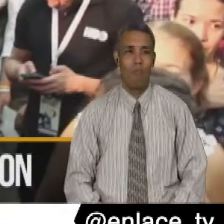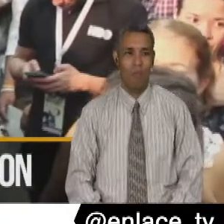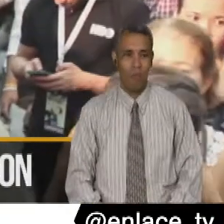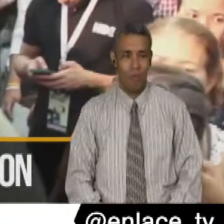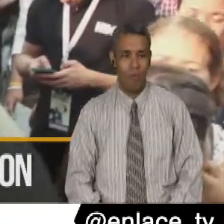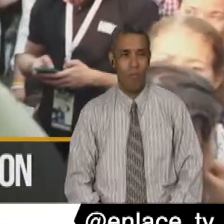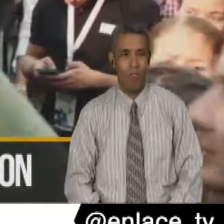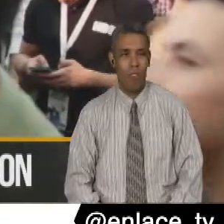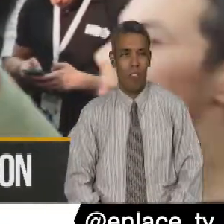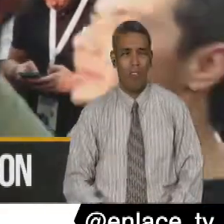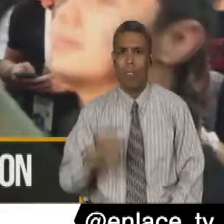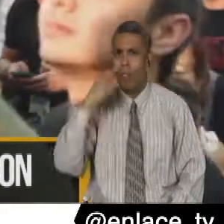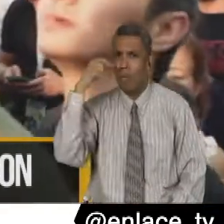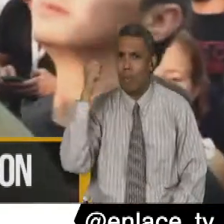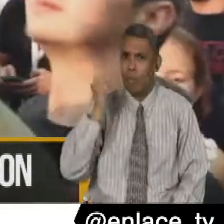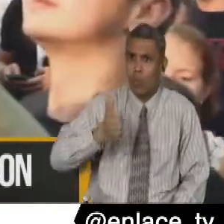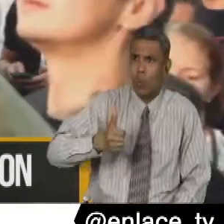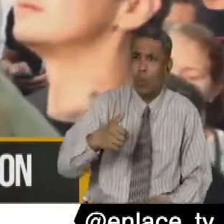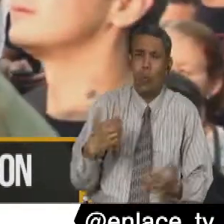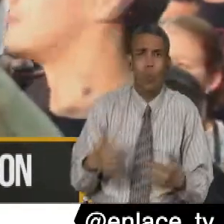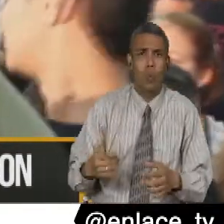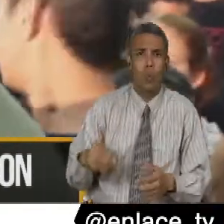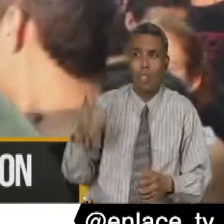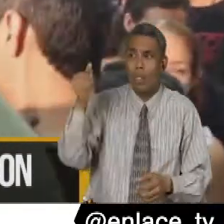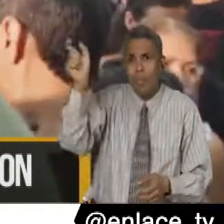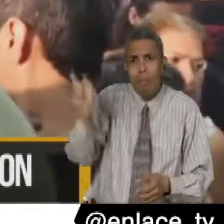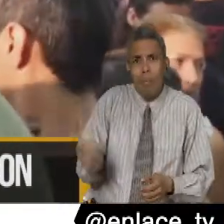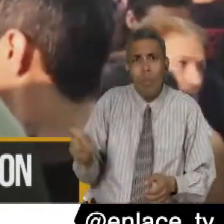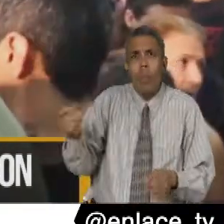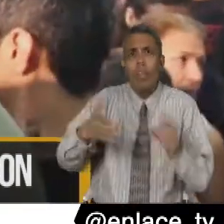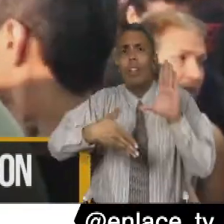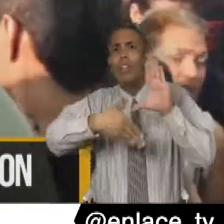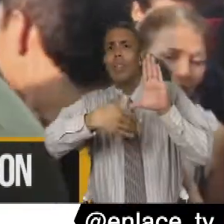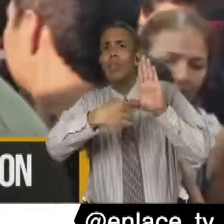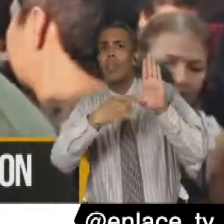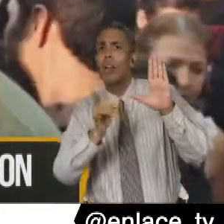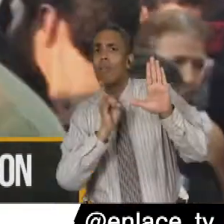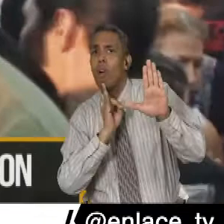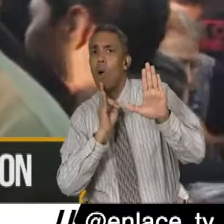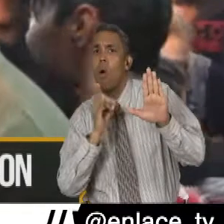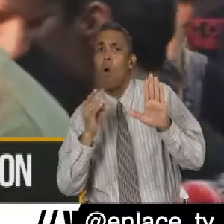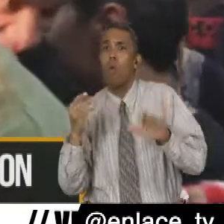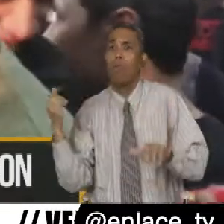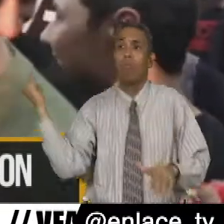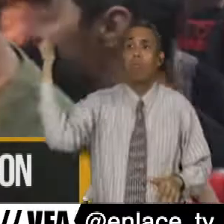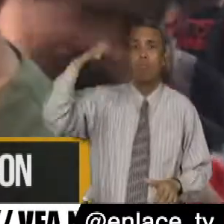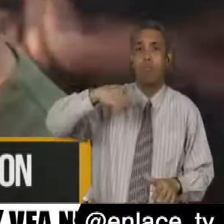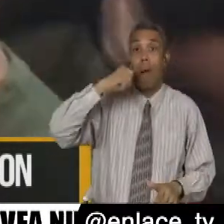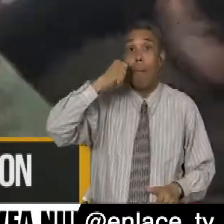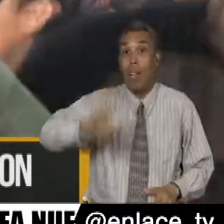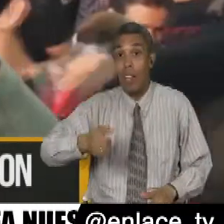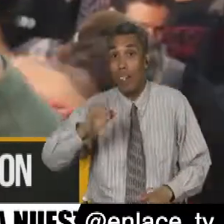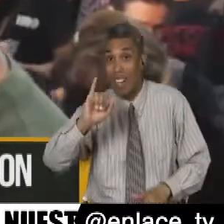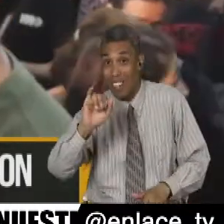no muy baja no que personajes como él vengan acá a cómico ni mañana que viene y le vende de